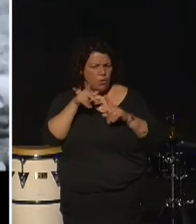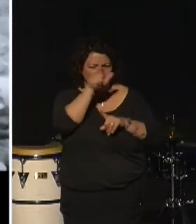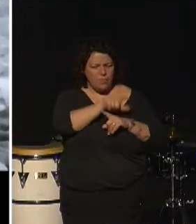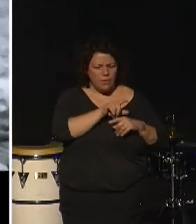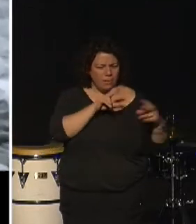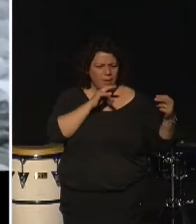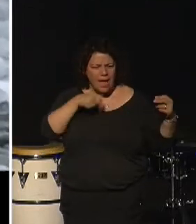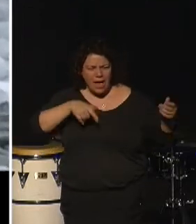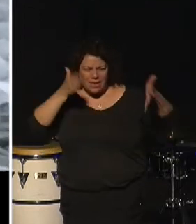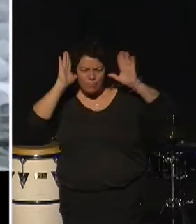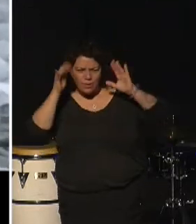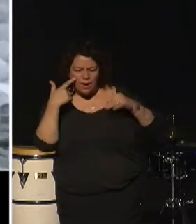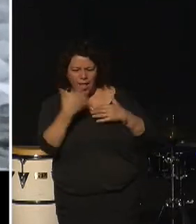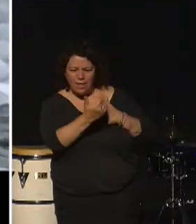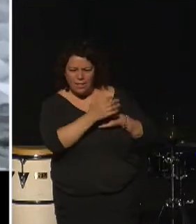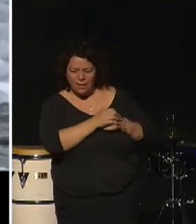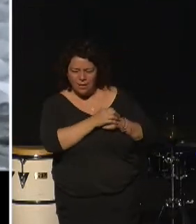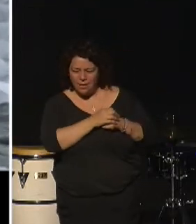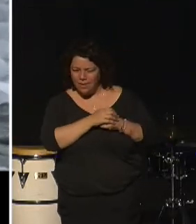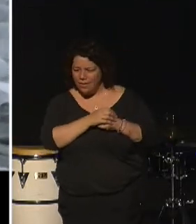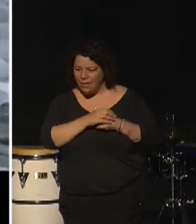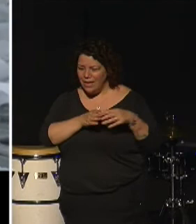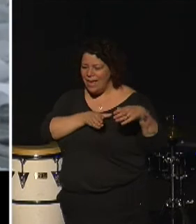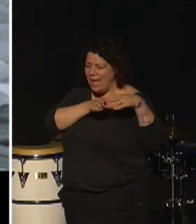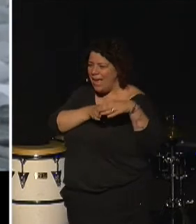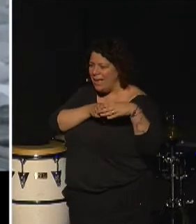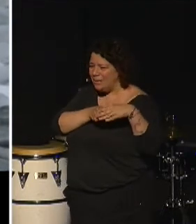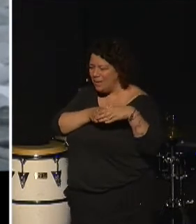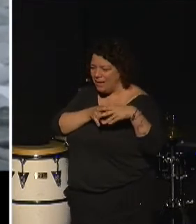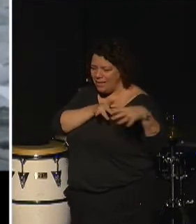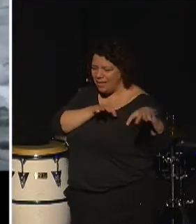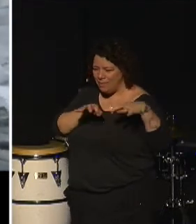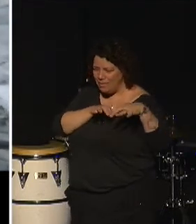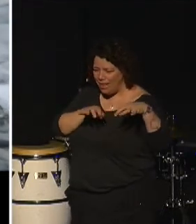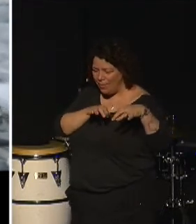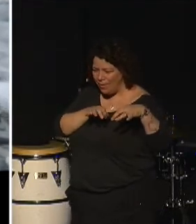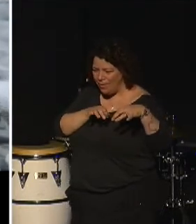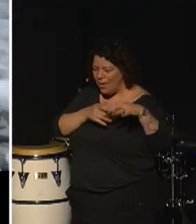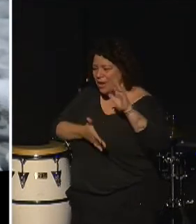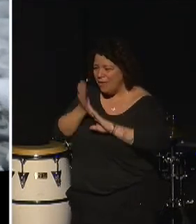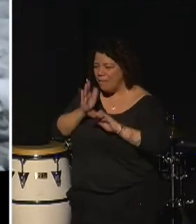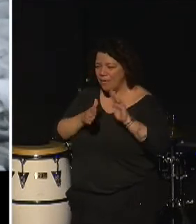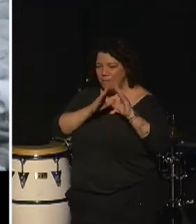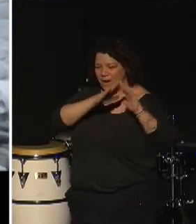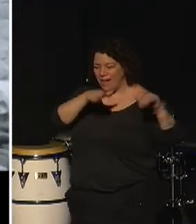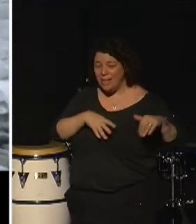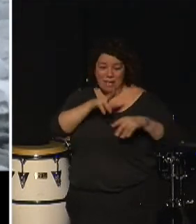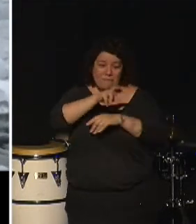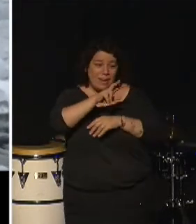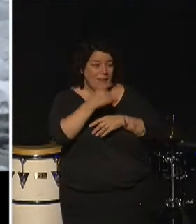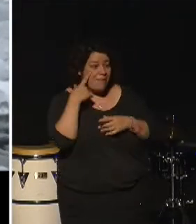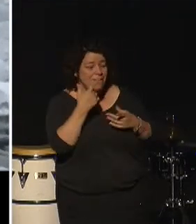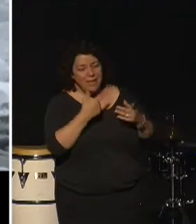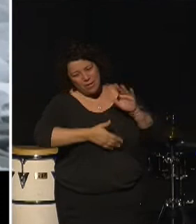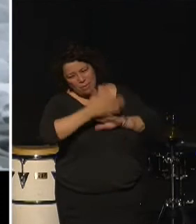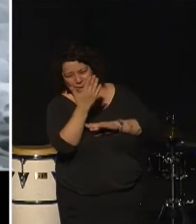Aquí Brutal, adelante. El Hespérides está entrando a la bahía, recoge todo que nos vamos para casa. Vale, recibido. Venga,